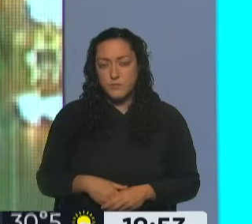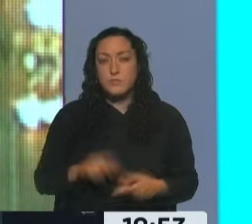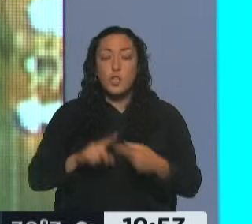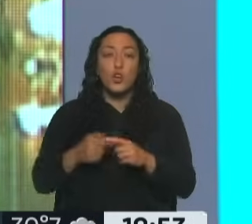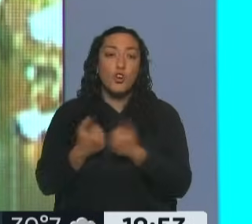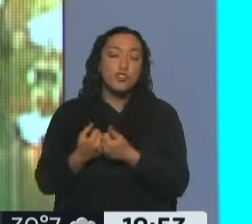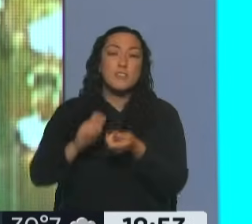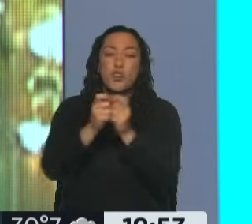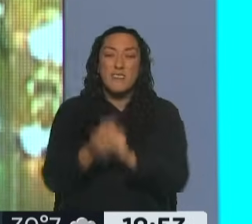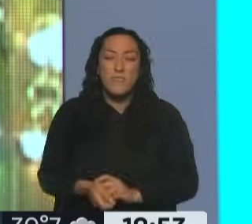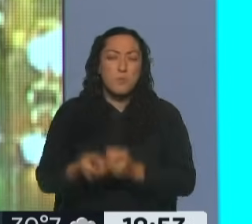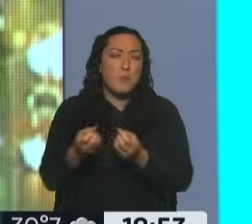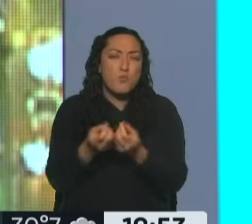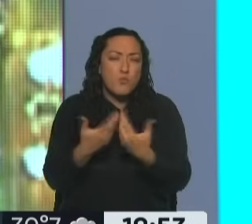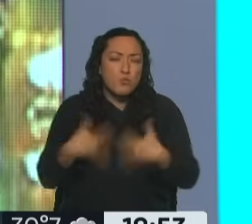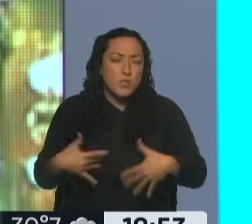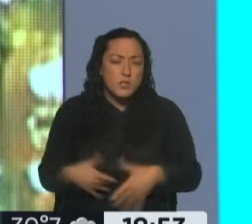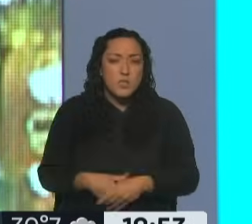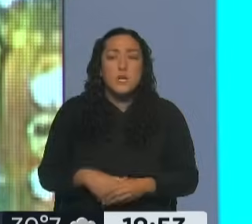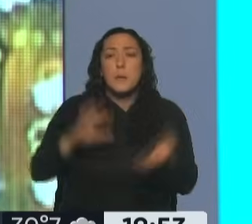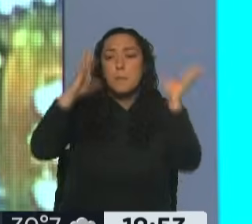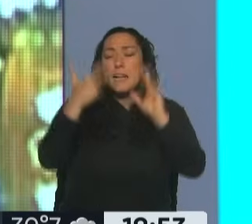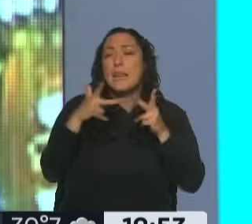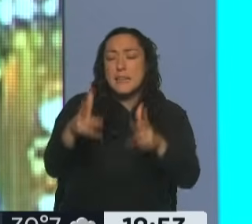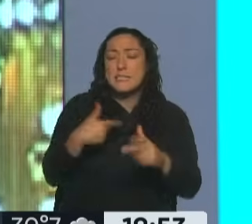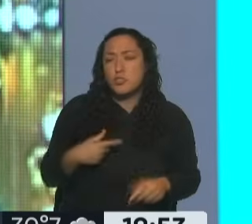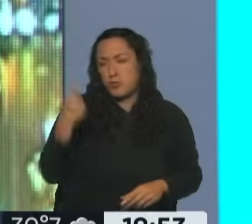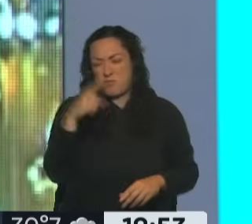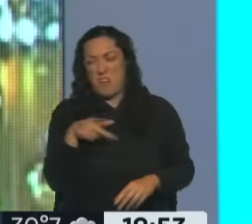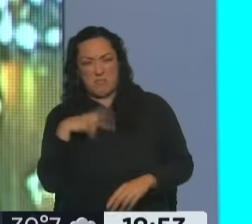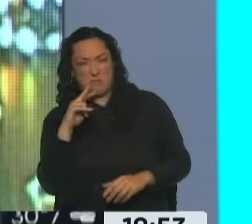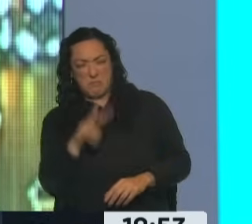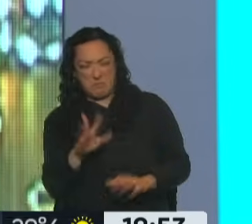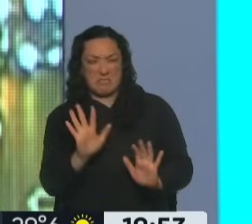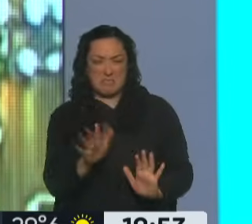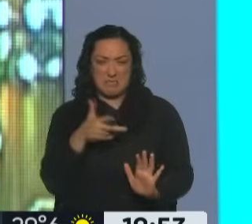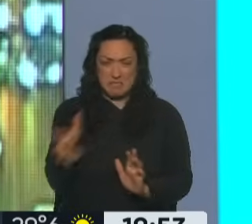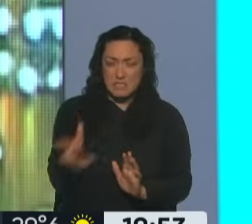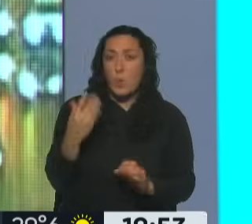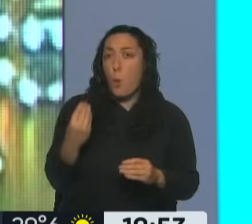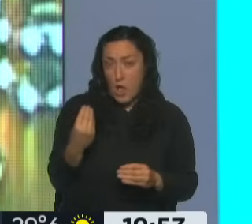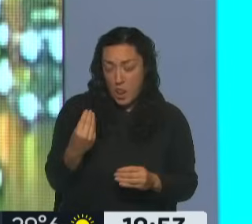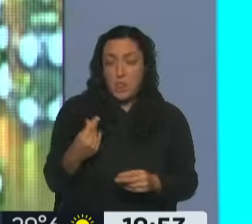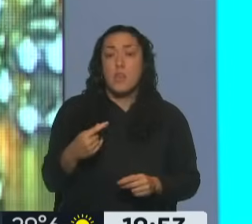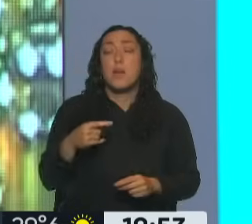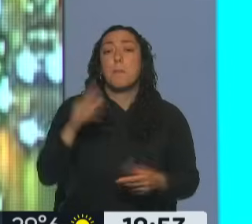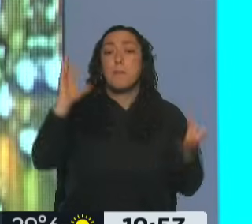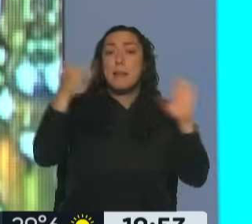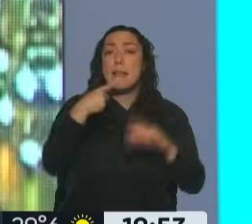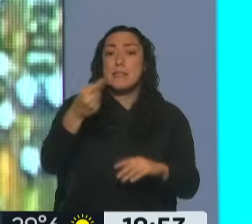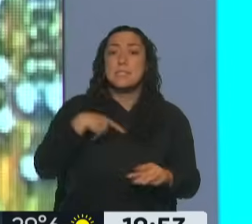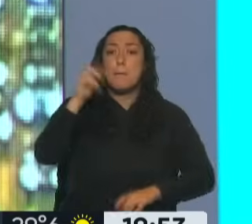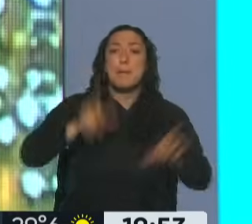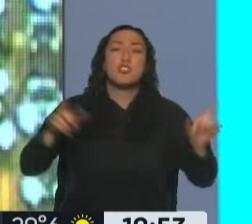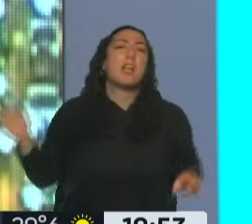consenso. Una de las cosas que dijo Javier Milei que me llamó la atención es, llamaba a todos los que